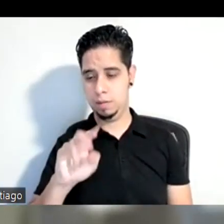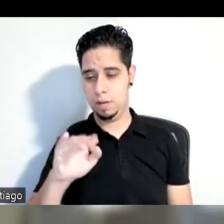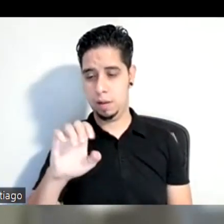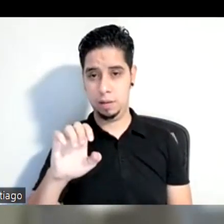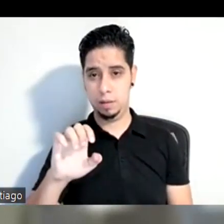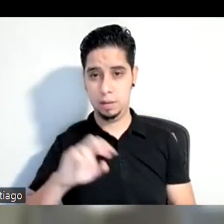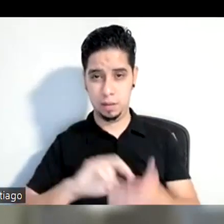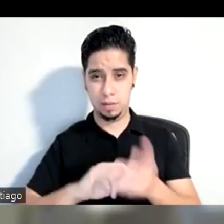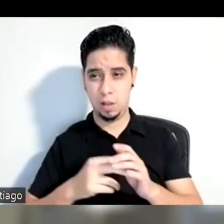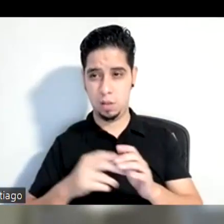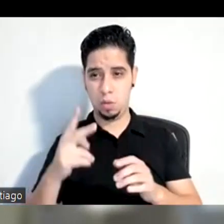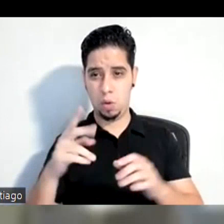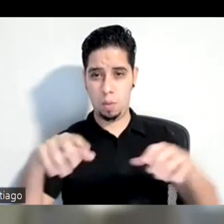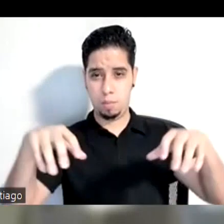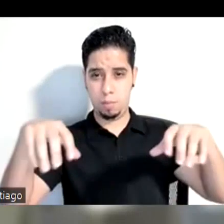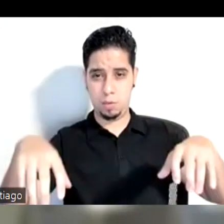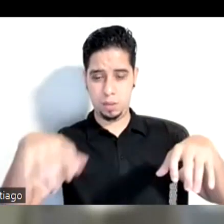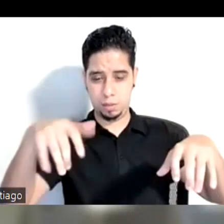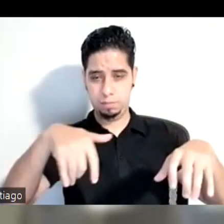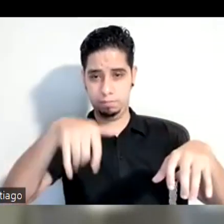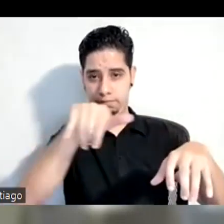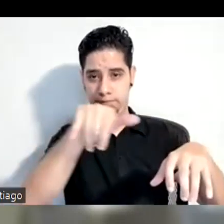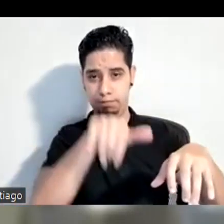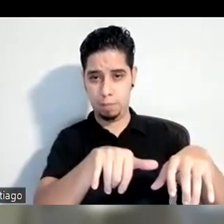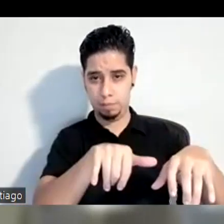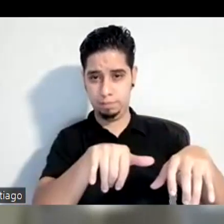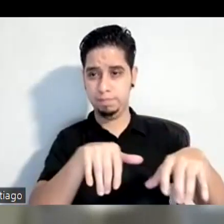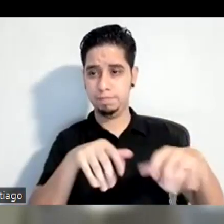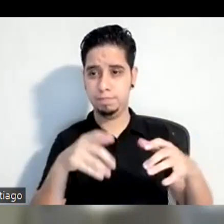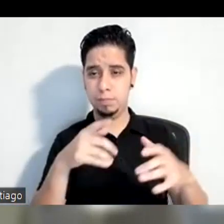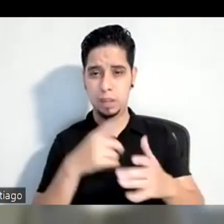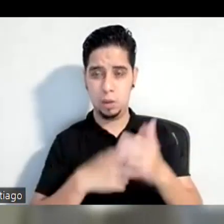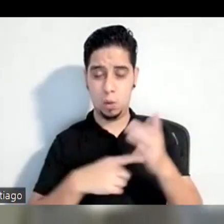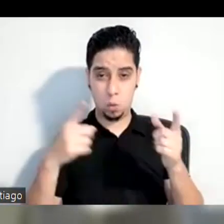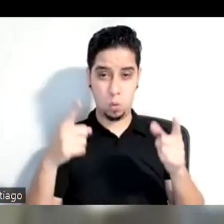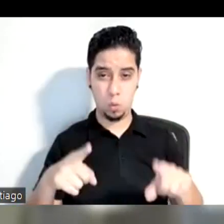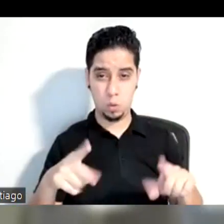dos bocinitas así, tú se lo ponías ahí encima, y entonces,